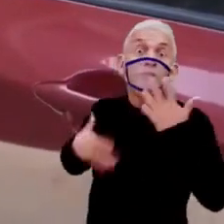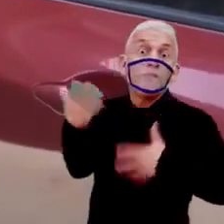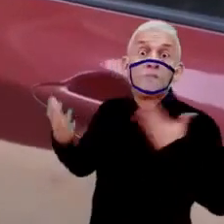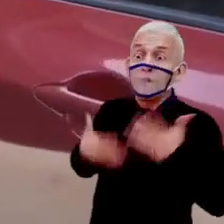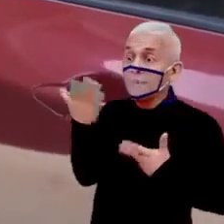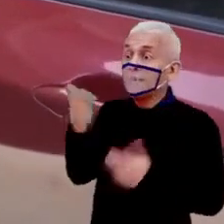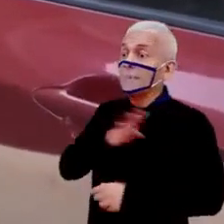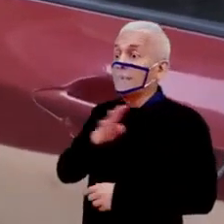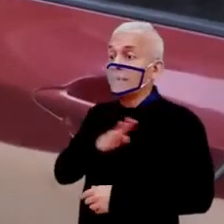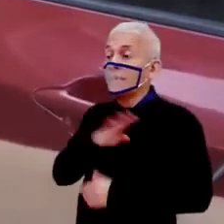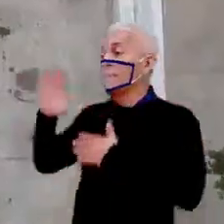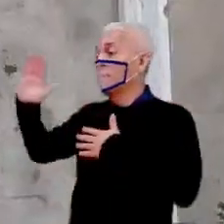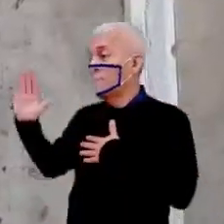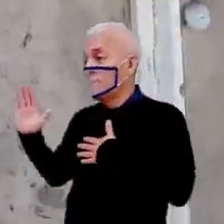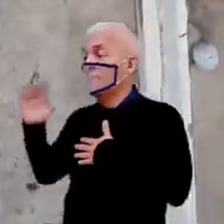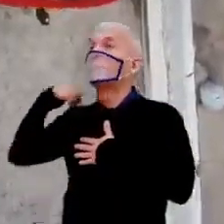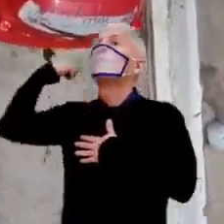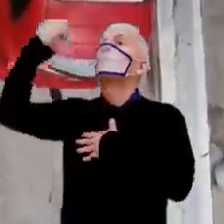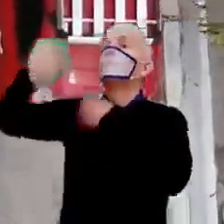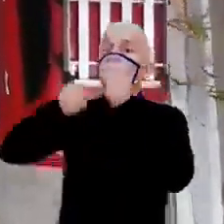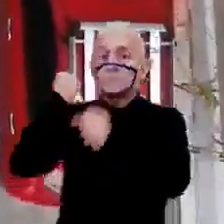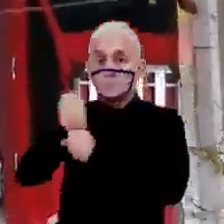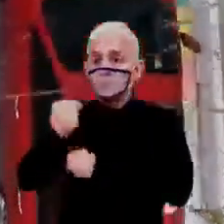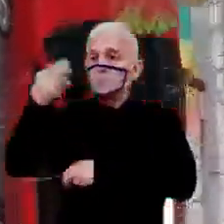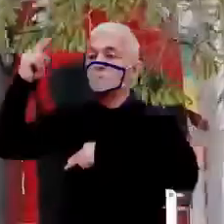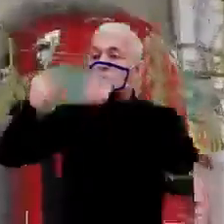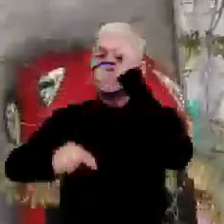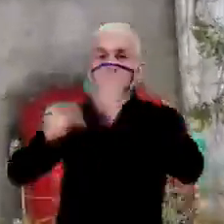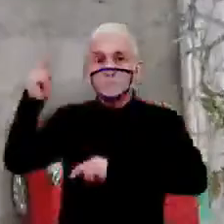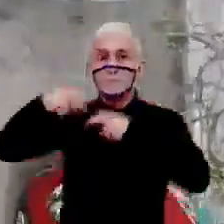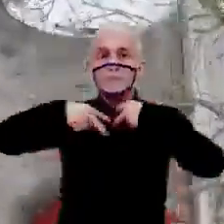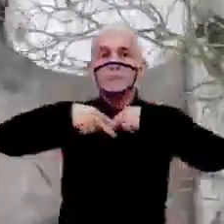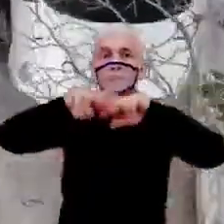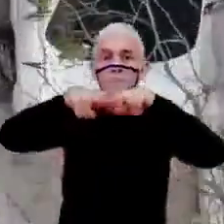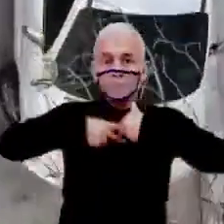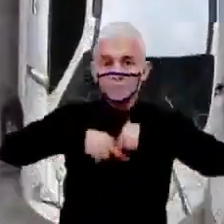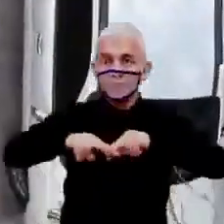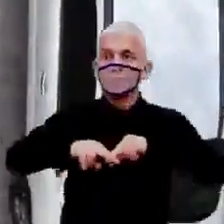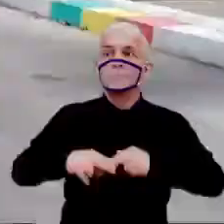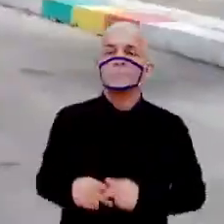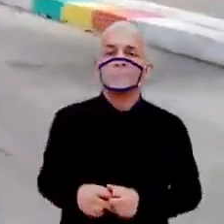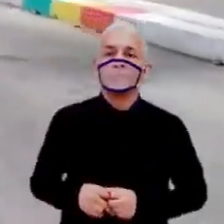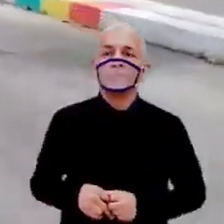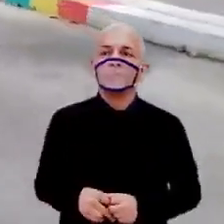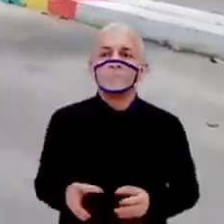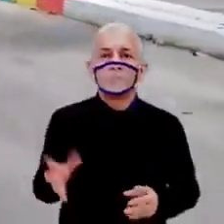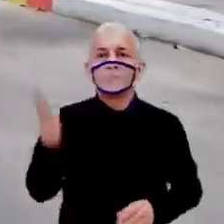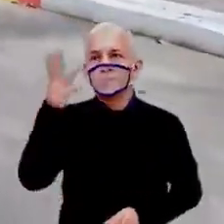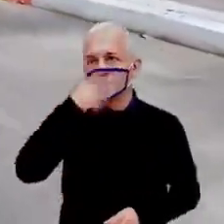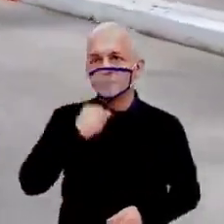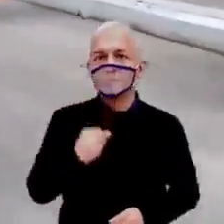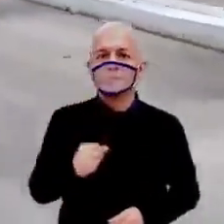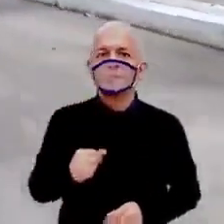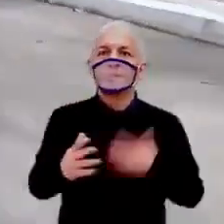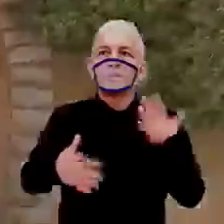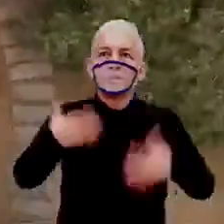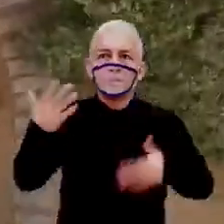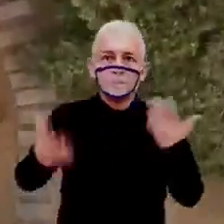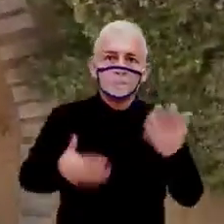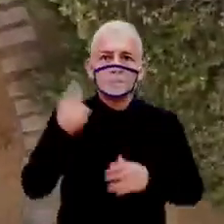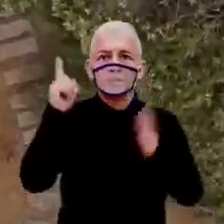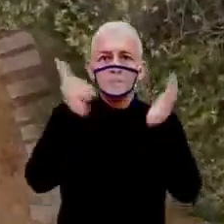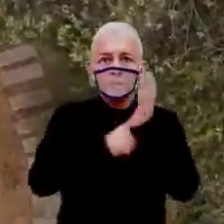el alcalde nos prometió que el año entrante nos va a construir el parque. Maravilloso, muchas gracias, Elba. Estamos hablando